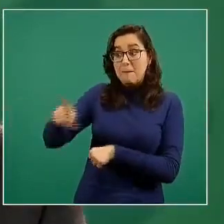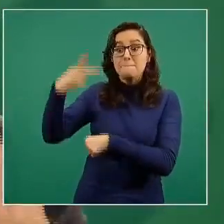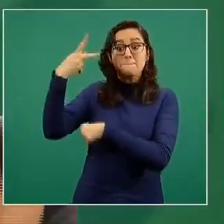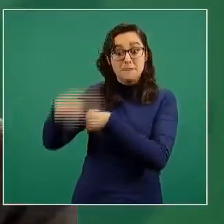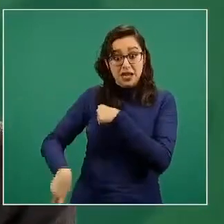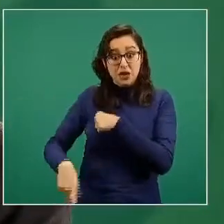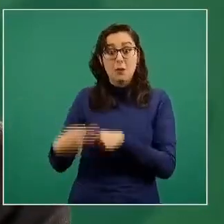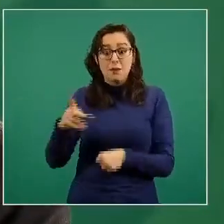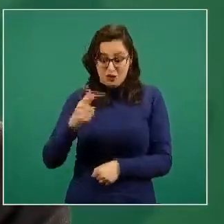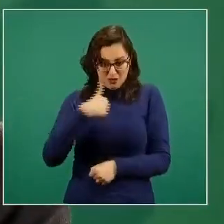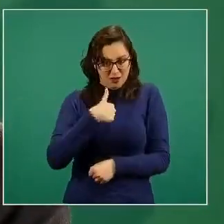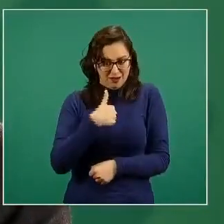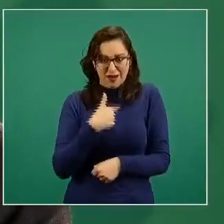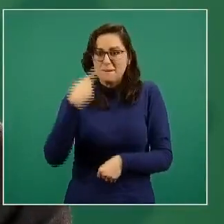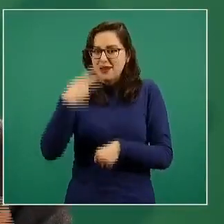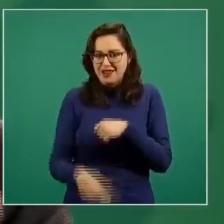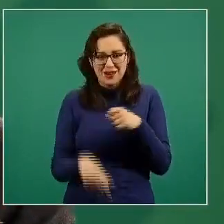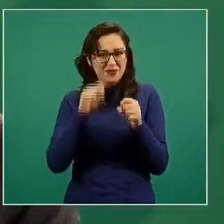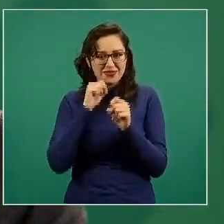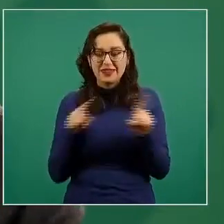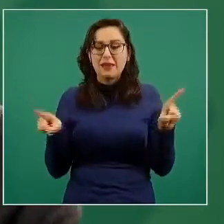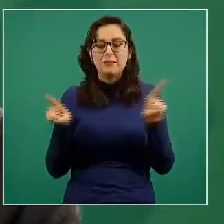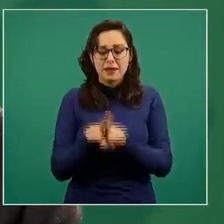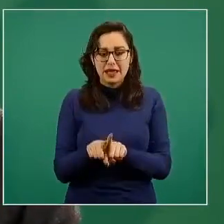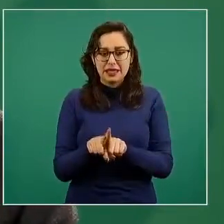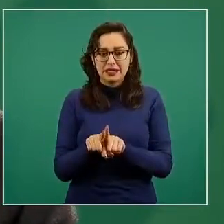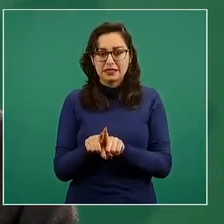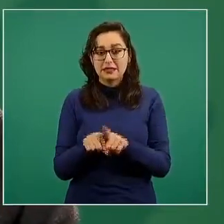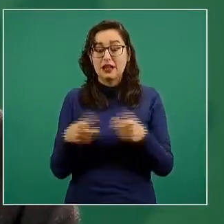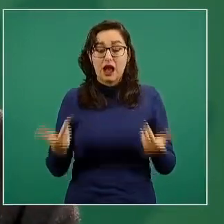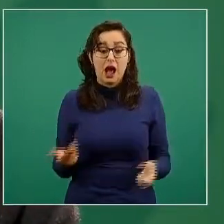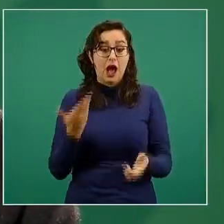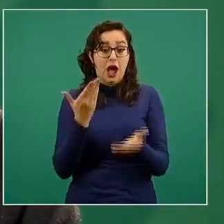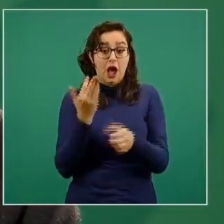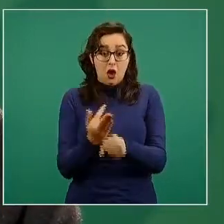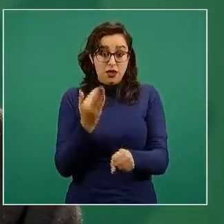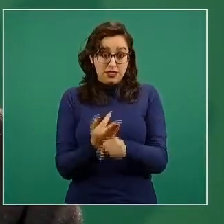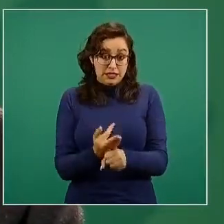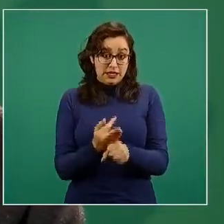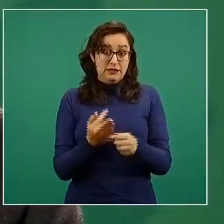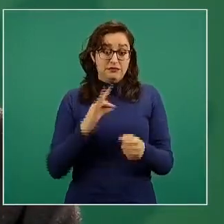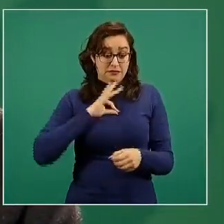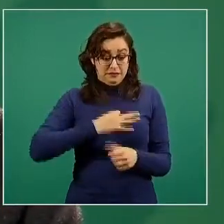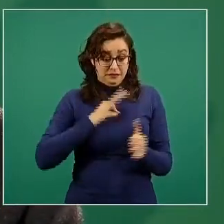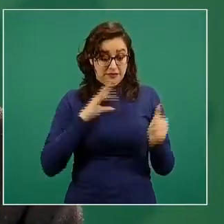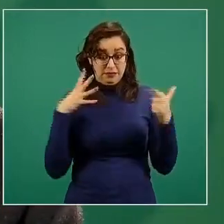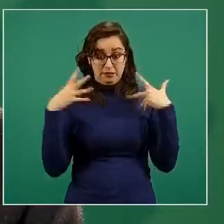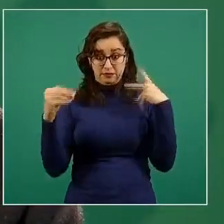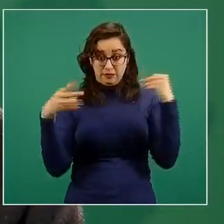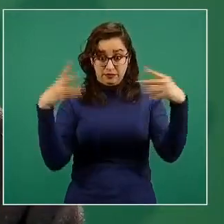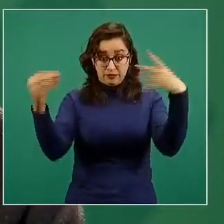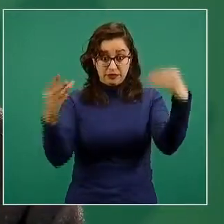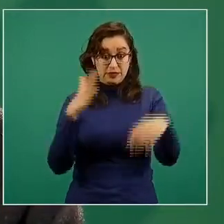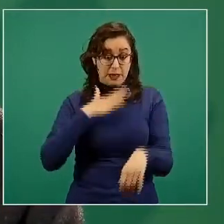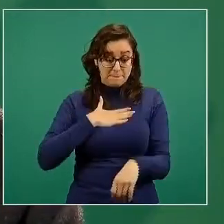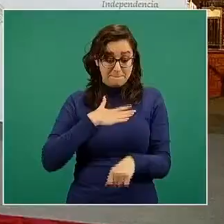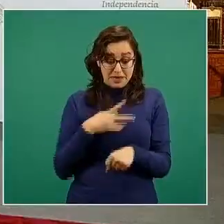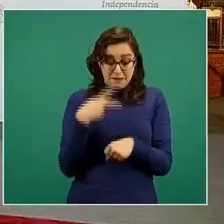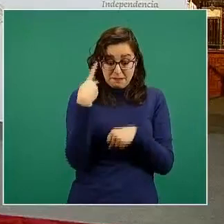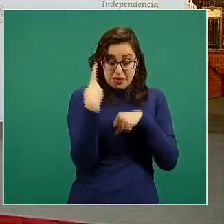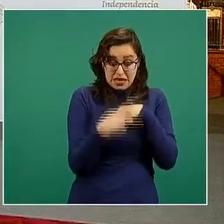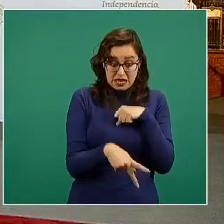persona depende también de los otros. Cuando lo vemos en términos de una enfermedad infecciosa, nuestro riesgo de